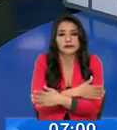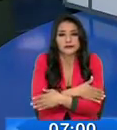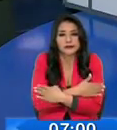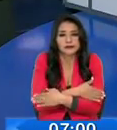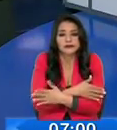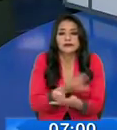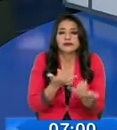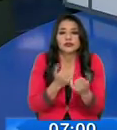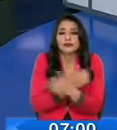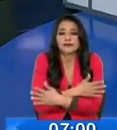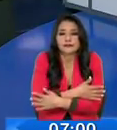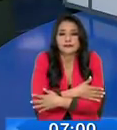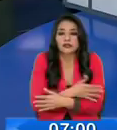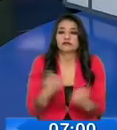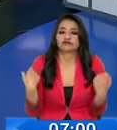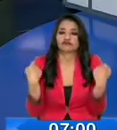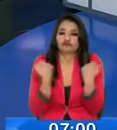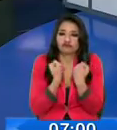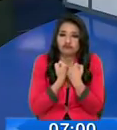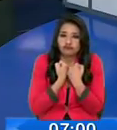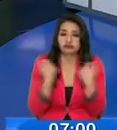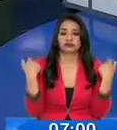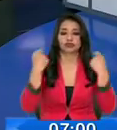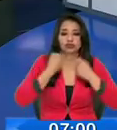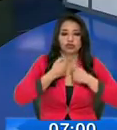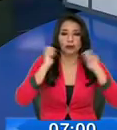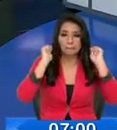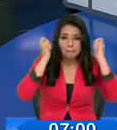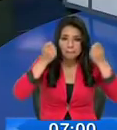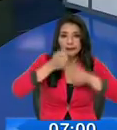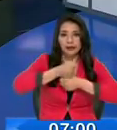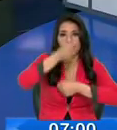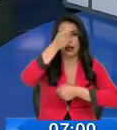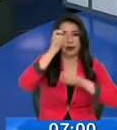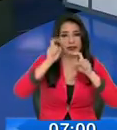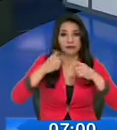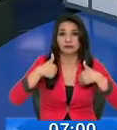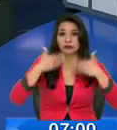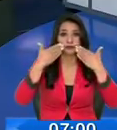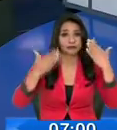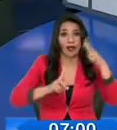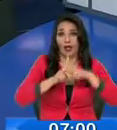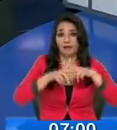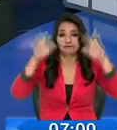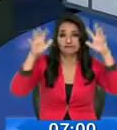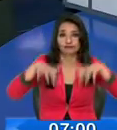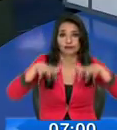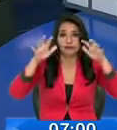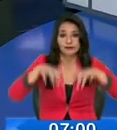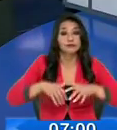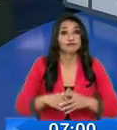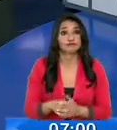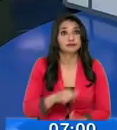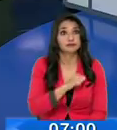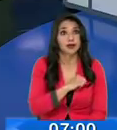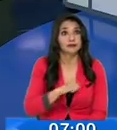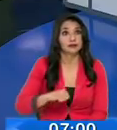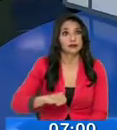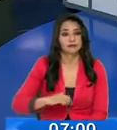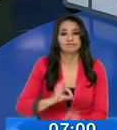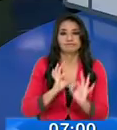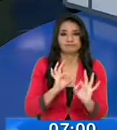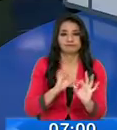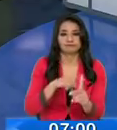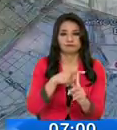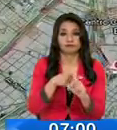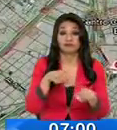frío y salga bien, bien, bien abrigadito con una buena chompita y con su paraguas en mano porque no se sabe cuándo llueve. Así que vecinos, actitud, mire, el tráfico ya está en la ciudad de